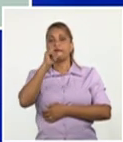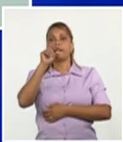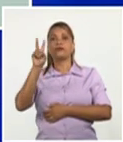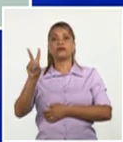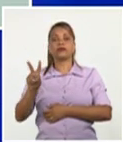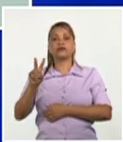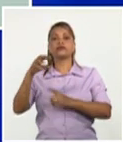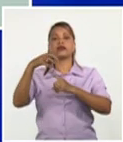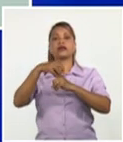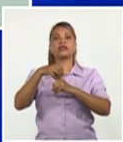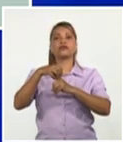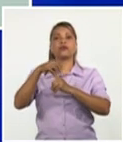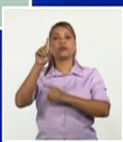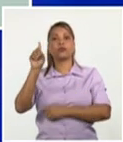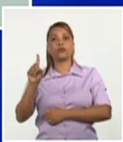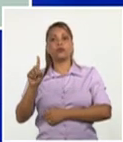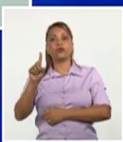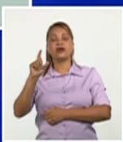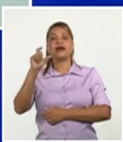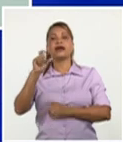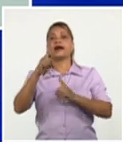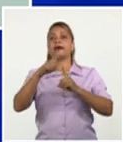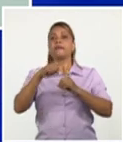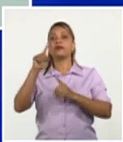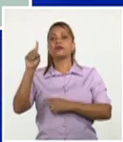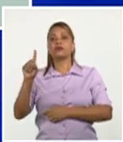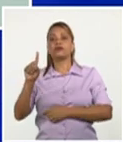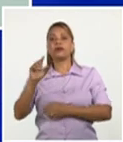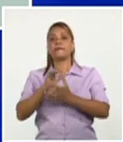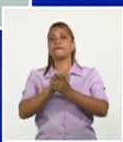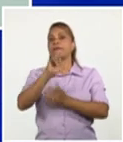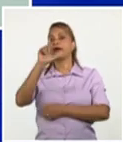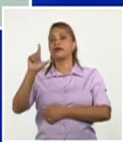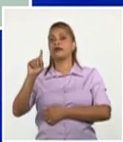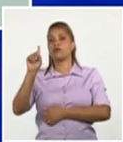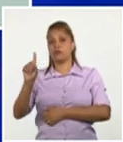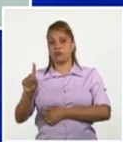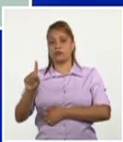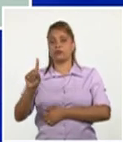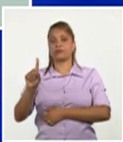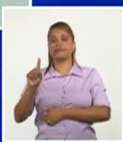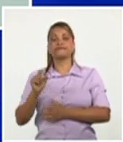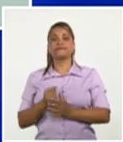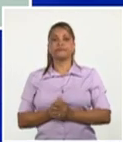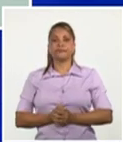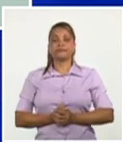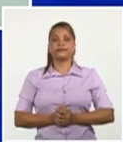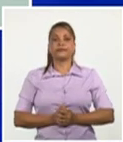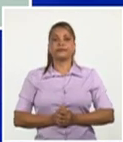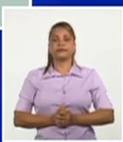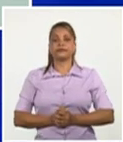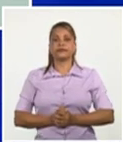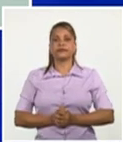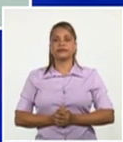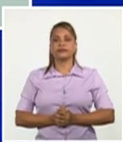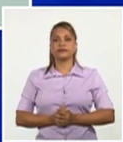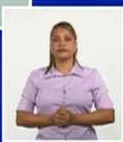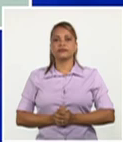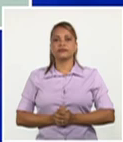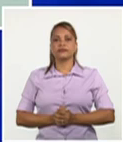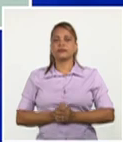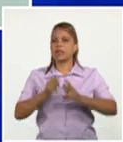y San Cristóbal, Caimito y Mariel con un caso cada uno en el día de ayer. La